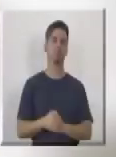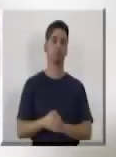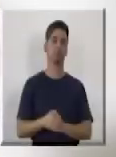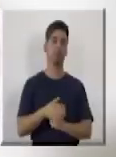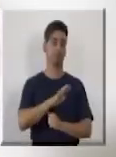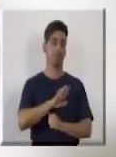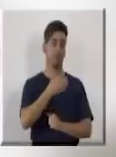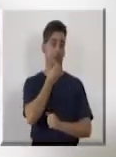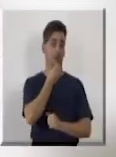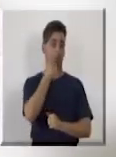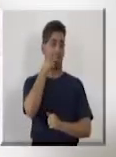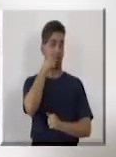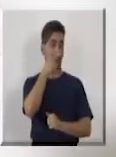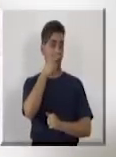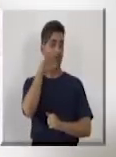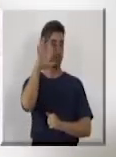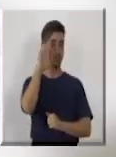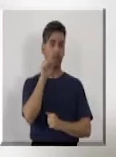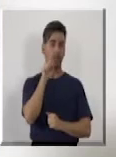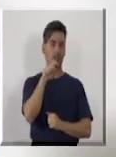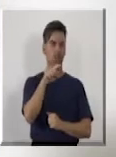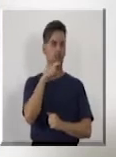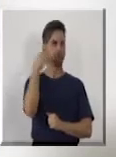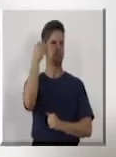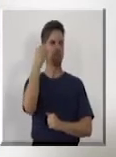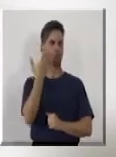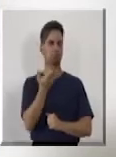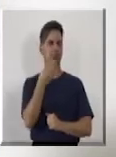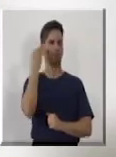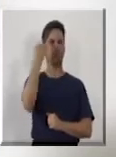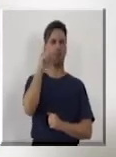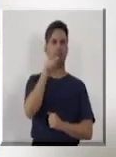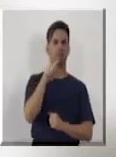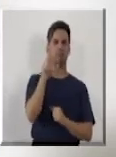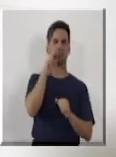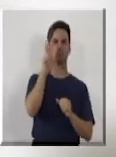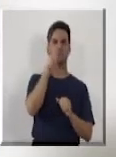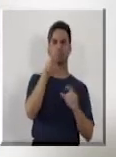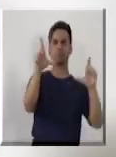¿La pudieron ver? ¿Se visualiza bien? Por lo tanto, podemos